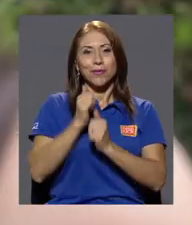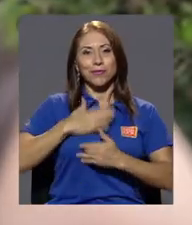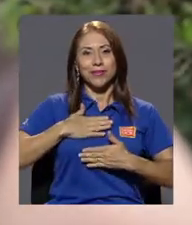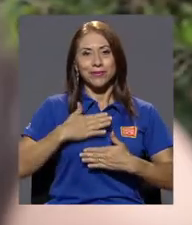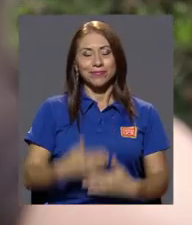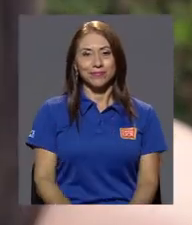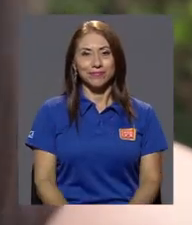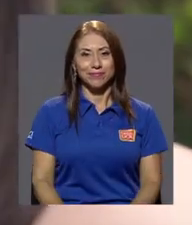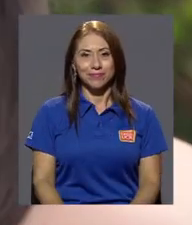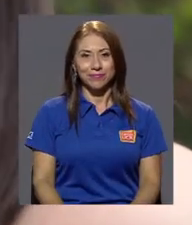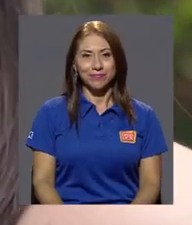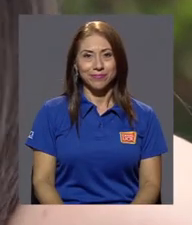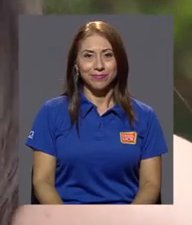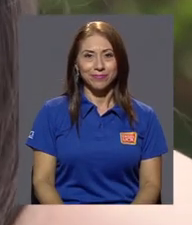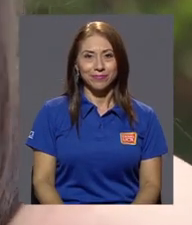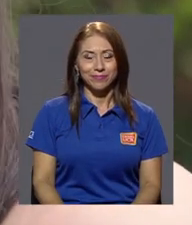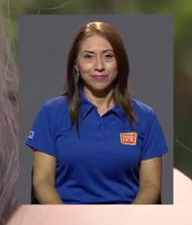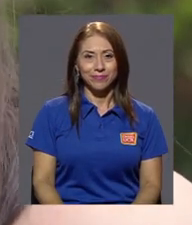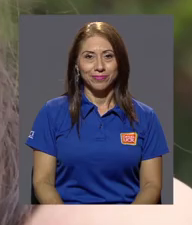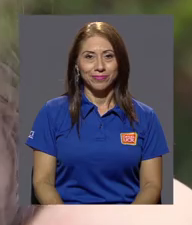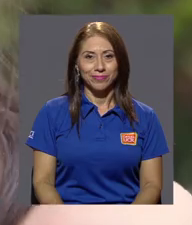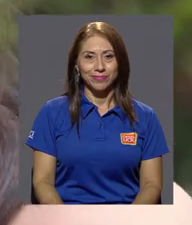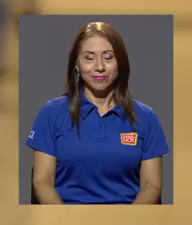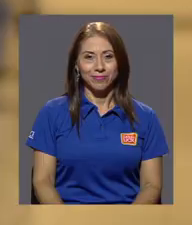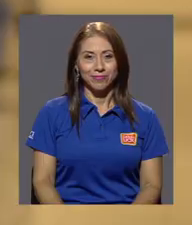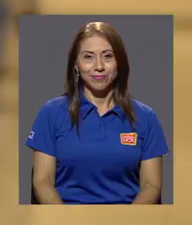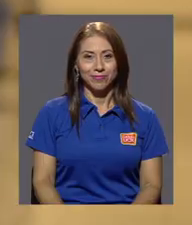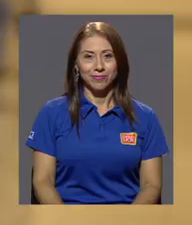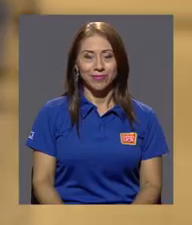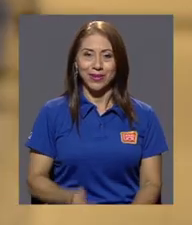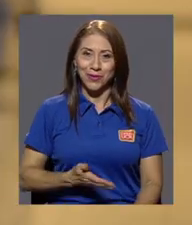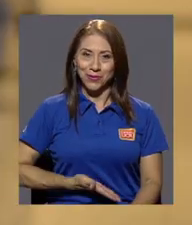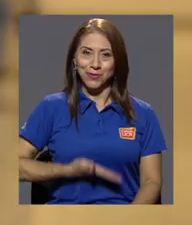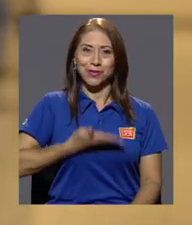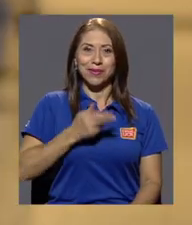Orgullosamente UCR.